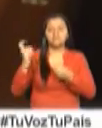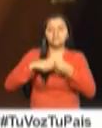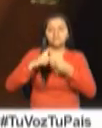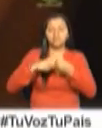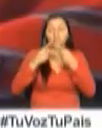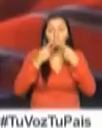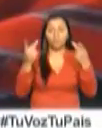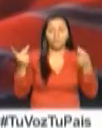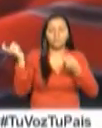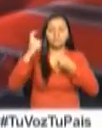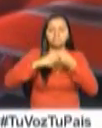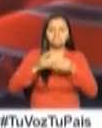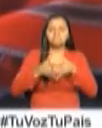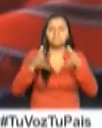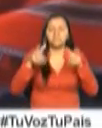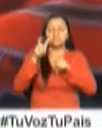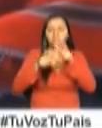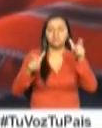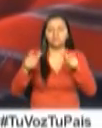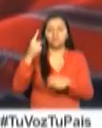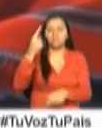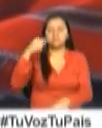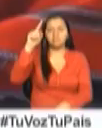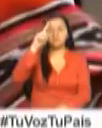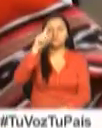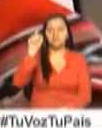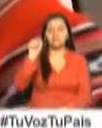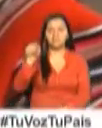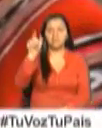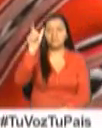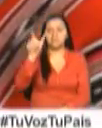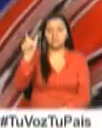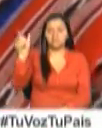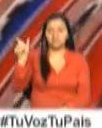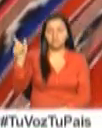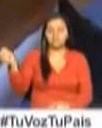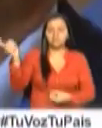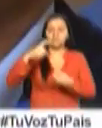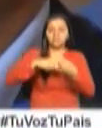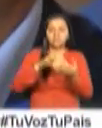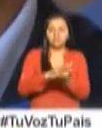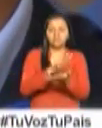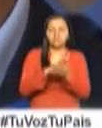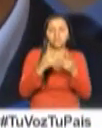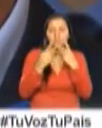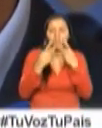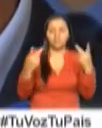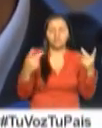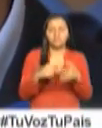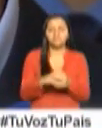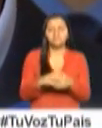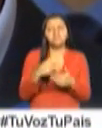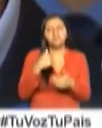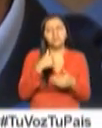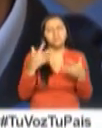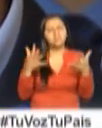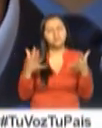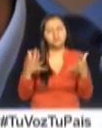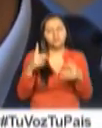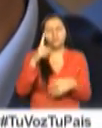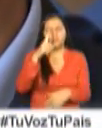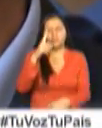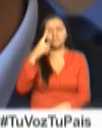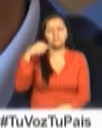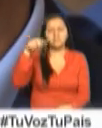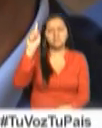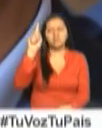fiscal. Alrededor de 1.100.000 estudiantes iniciarán este nuevo año lectivo. Pero yo estimo que serán alrededor de